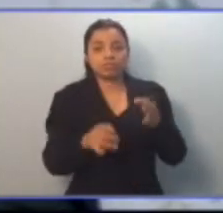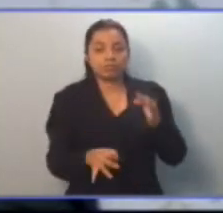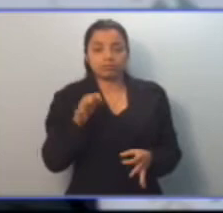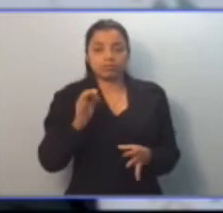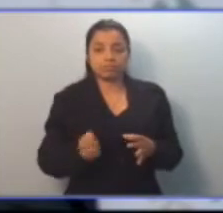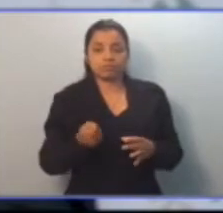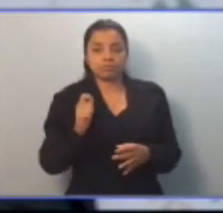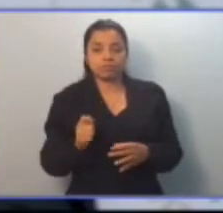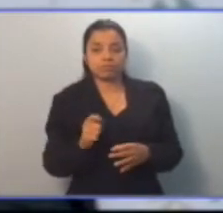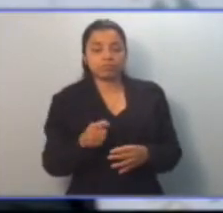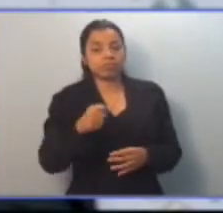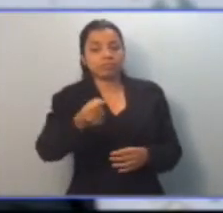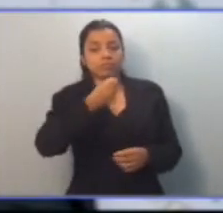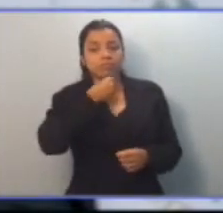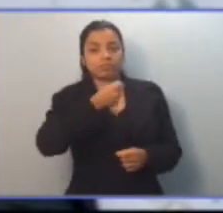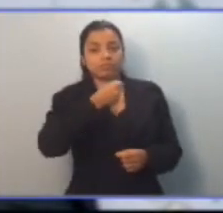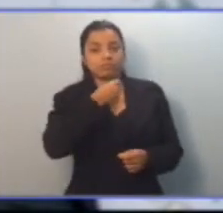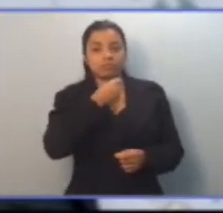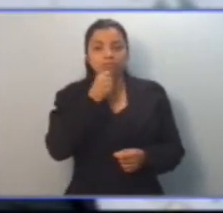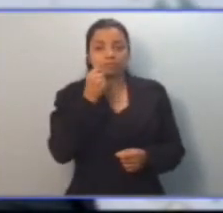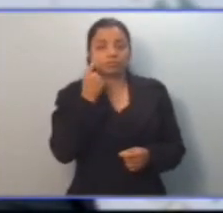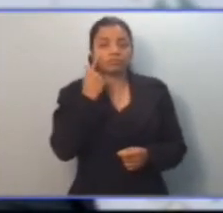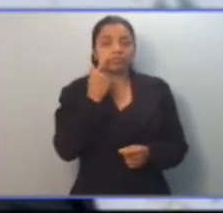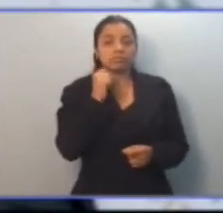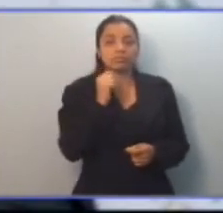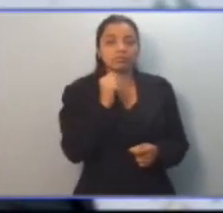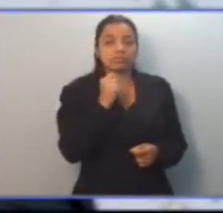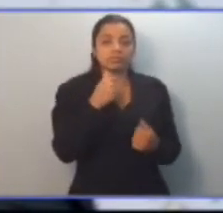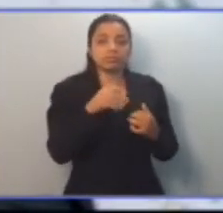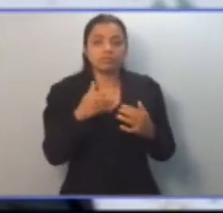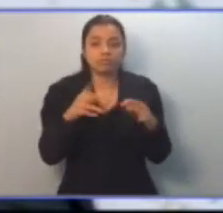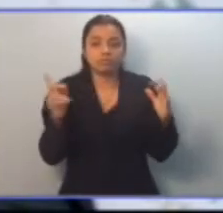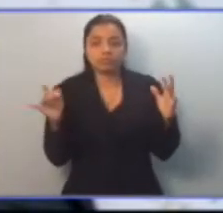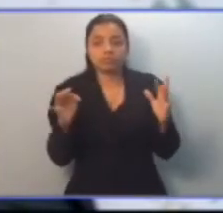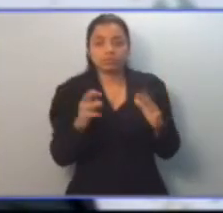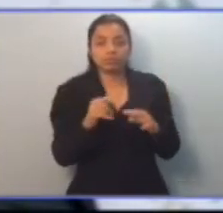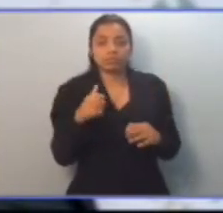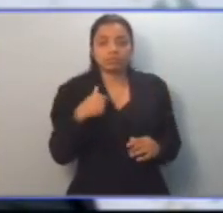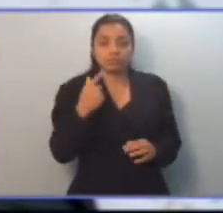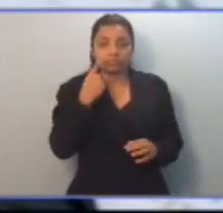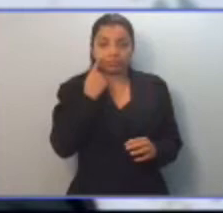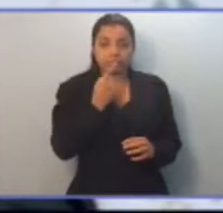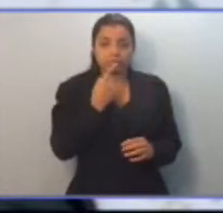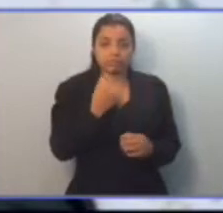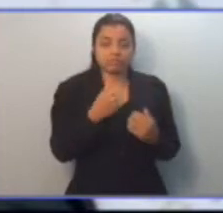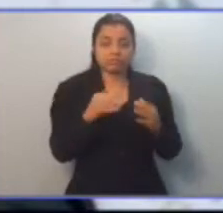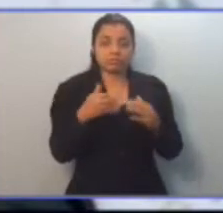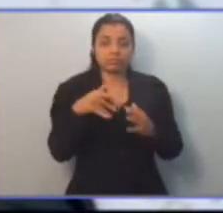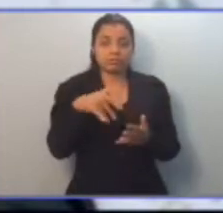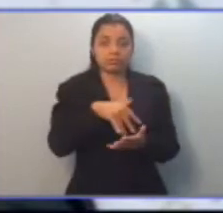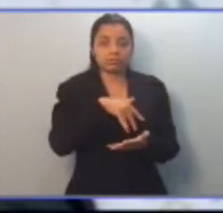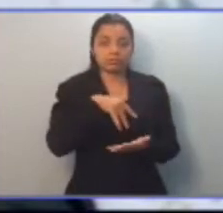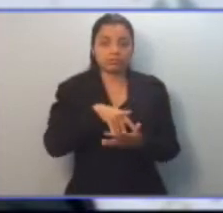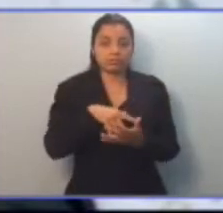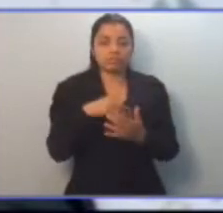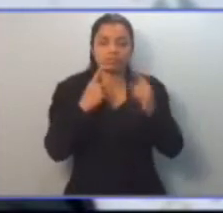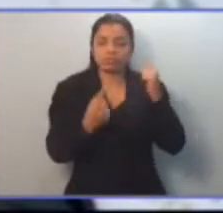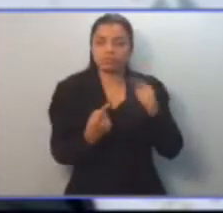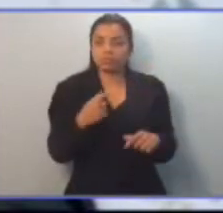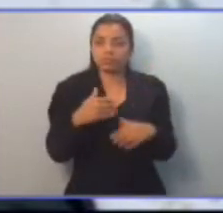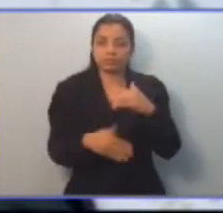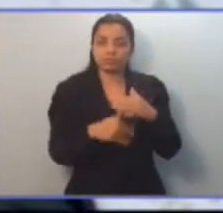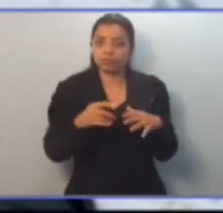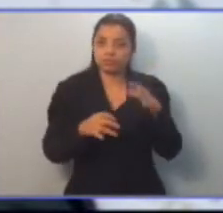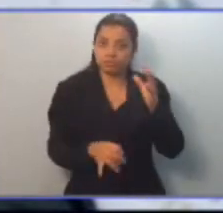a través de informes, sino que se hacía presencial, se iba a las audiencias para verificar la atención a los usuarios y cuál era el desenvolvimiento del